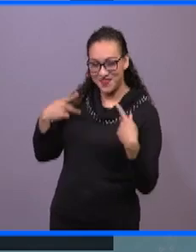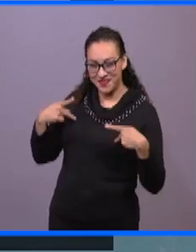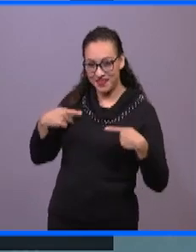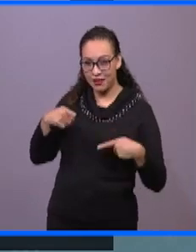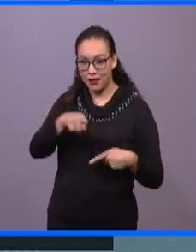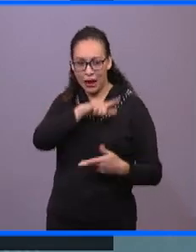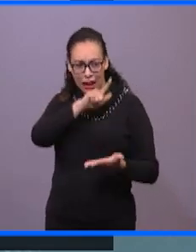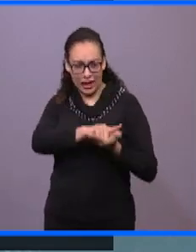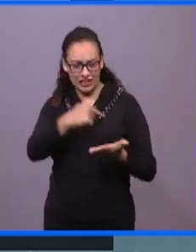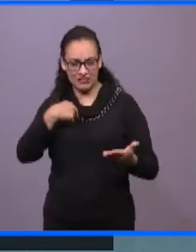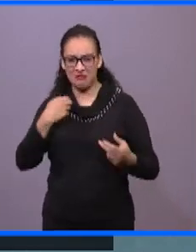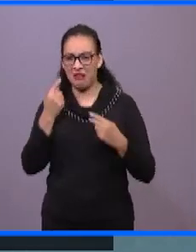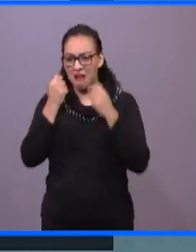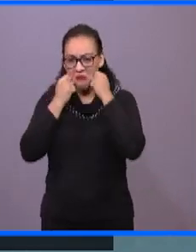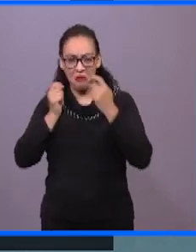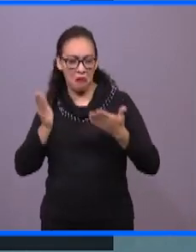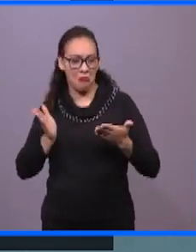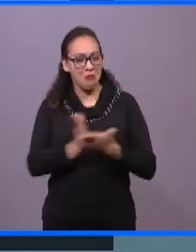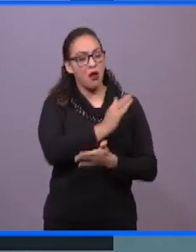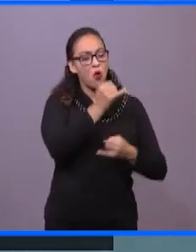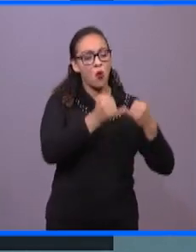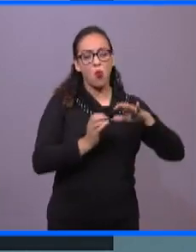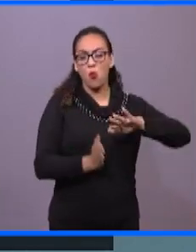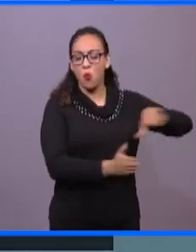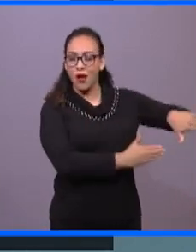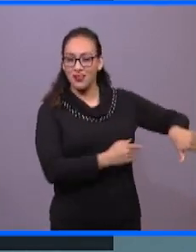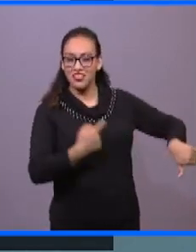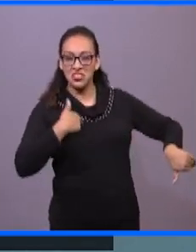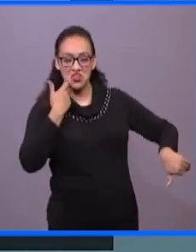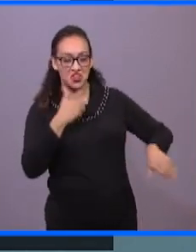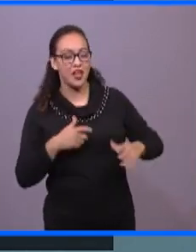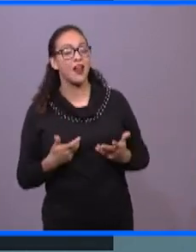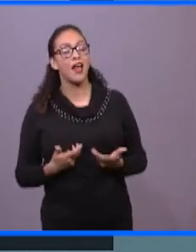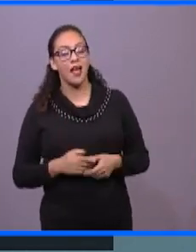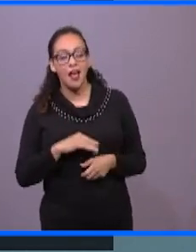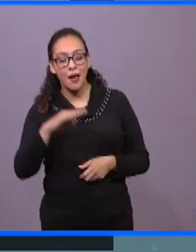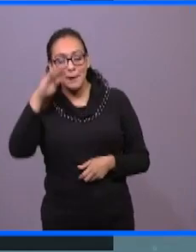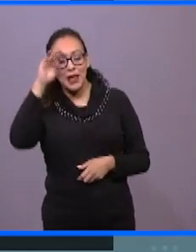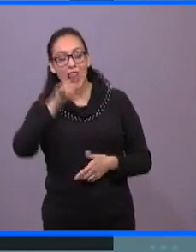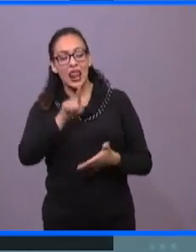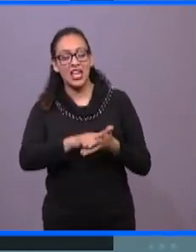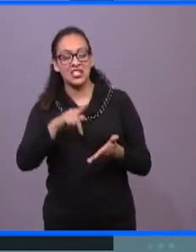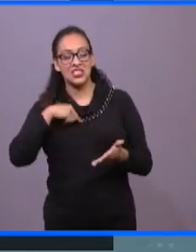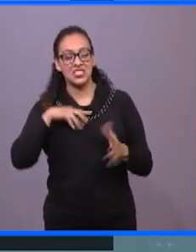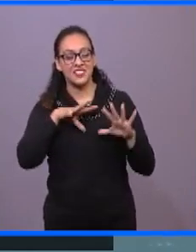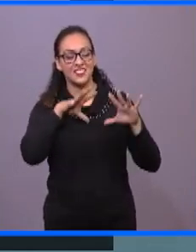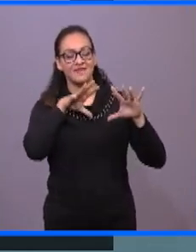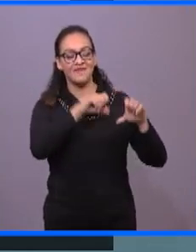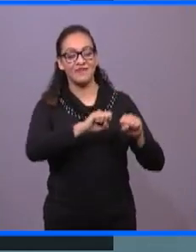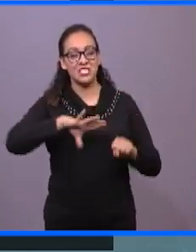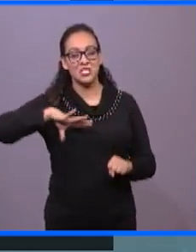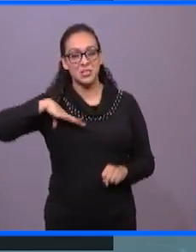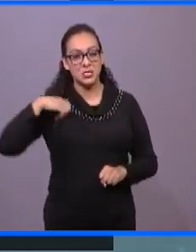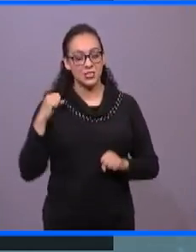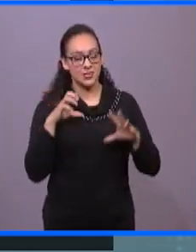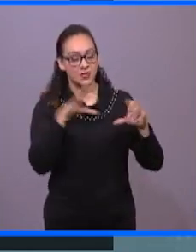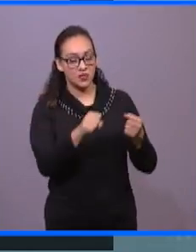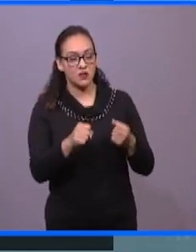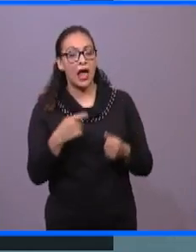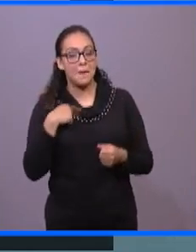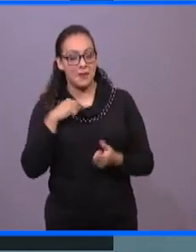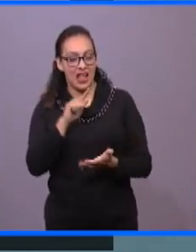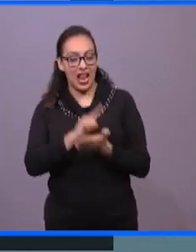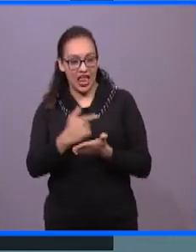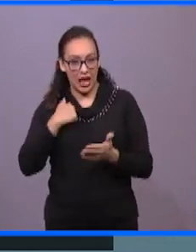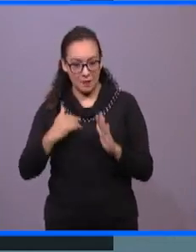de las decisiones sin tener que detenerme a pensar que las normas jurídicas me están constriñendo, que las normas jurídicas